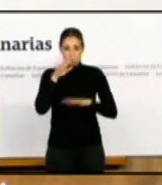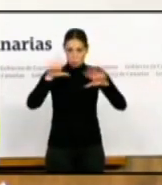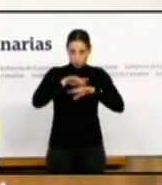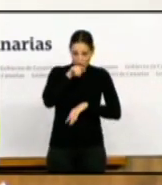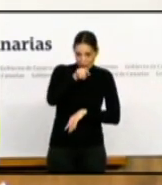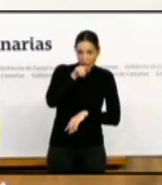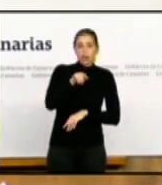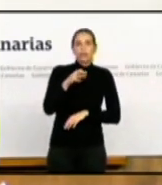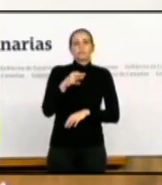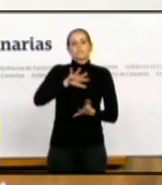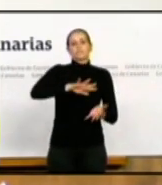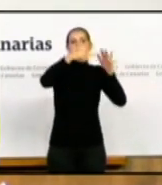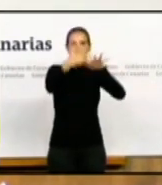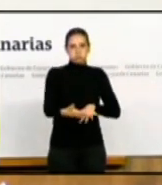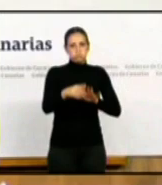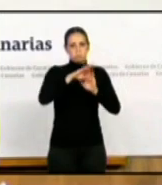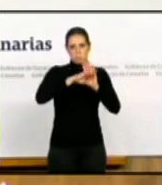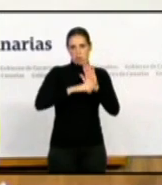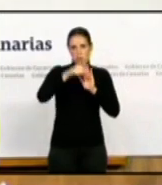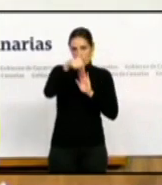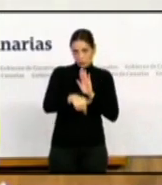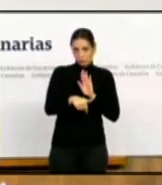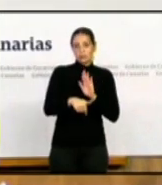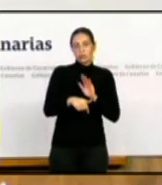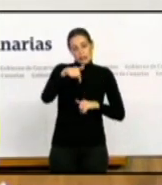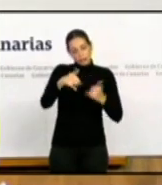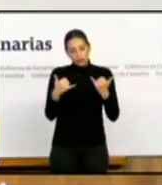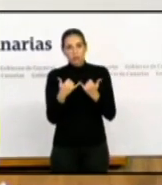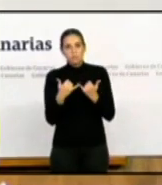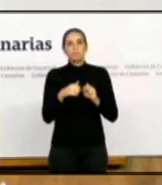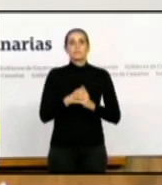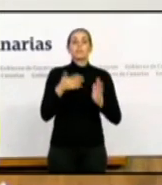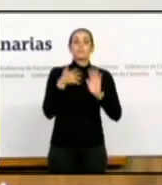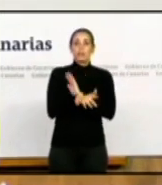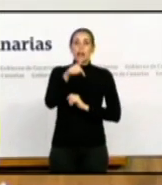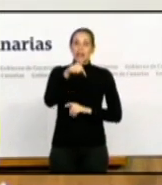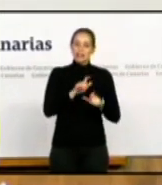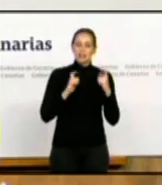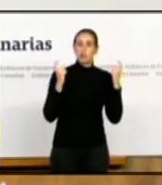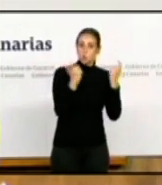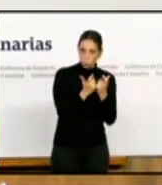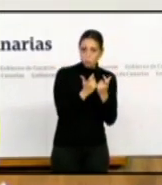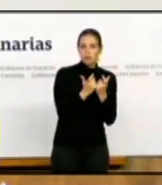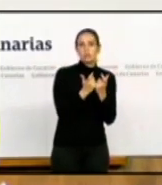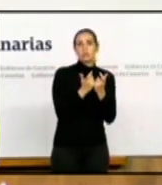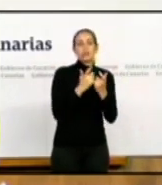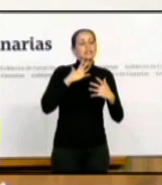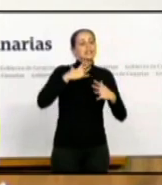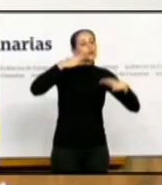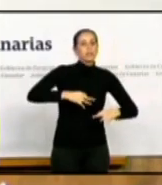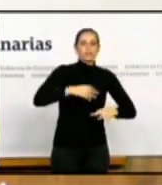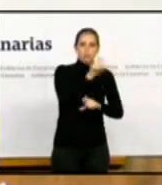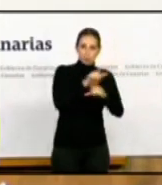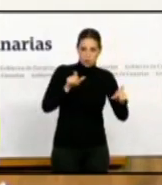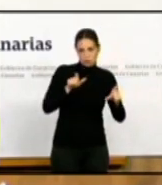estas medidas para la isla de Tenerife. Este próximo viernes, al acabar esa Junta Local de Seguridad Ciudadana, tendremos un Consejo de Gobierno